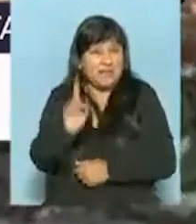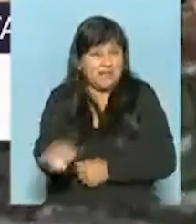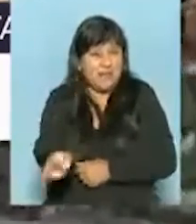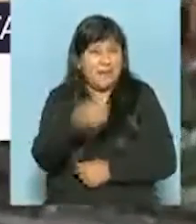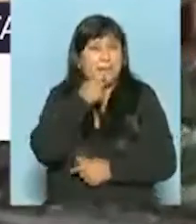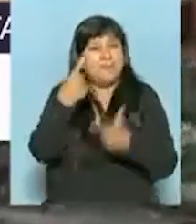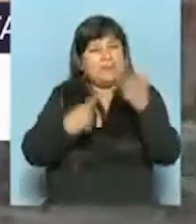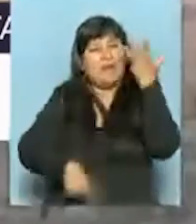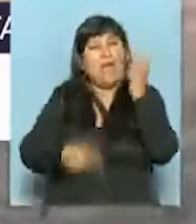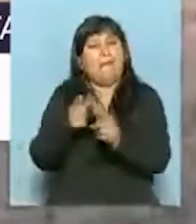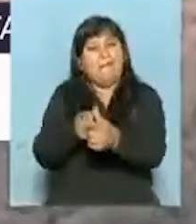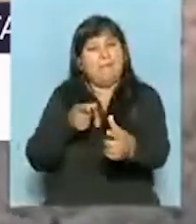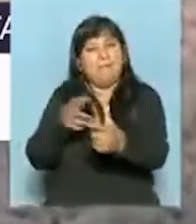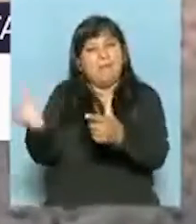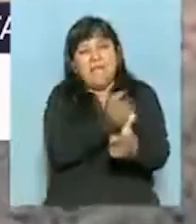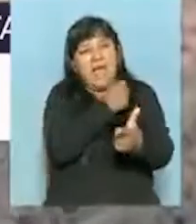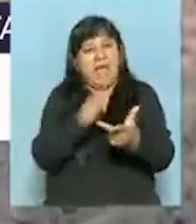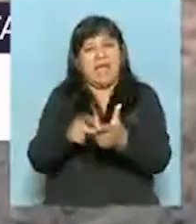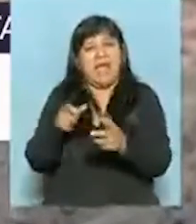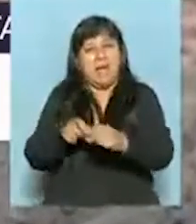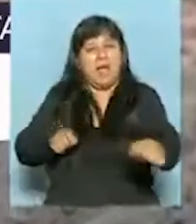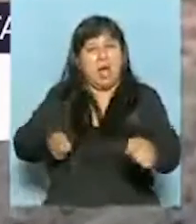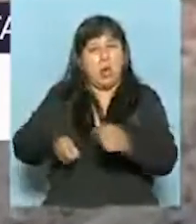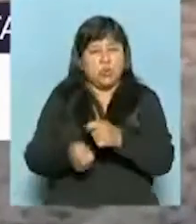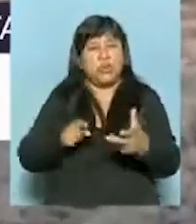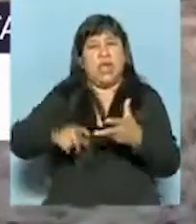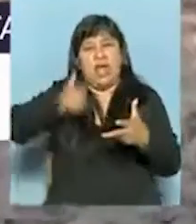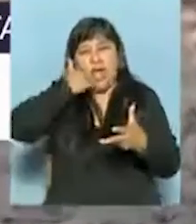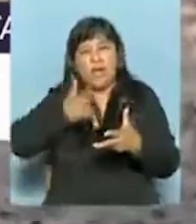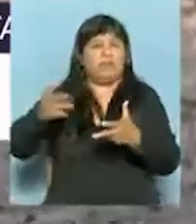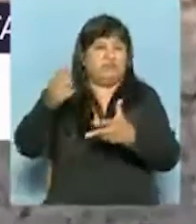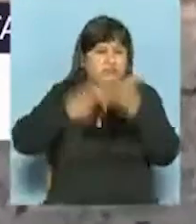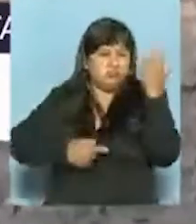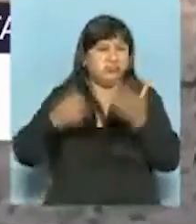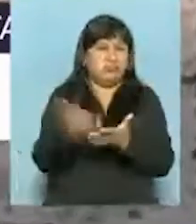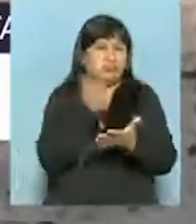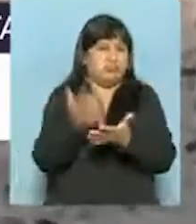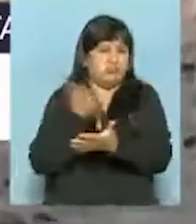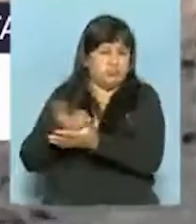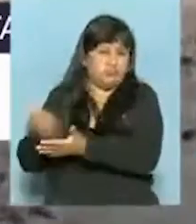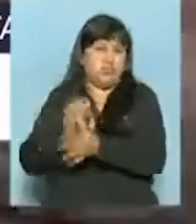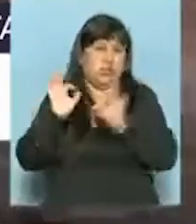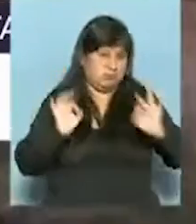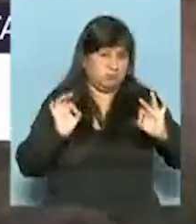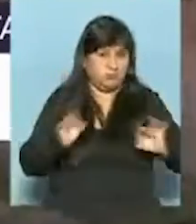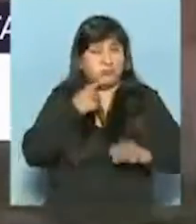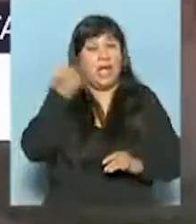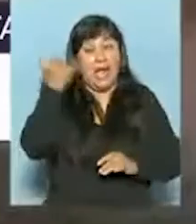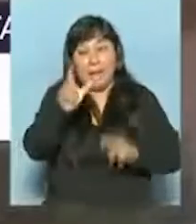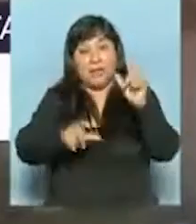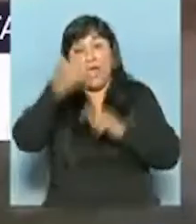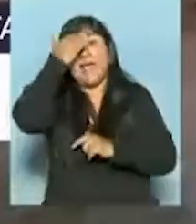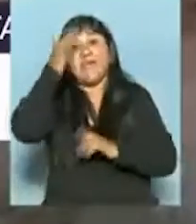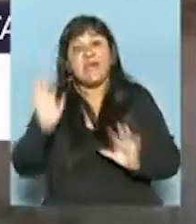armas tumberas, armas blancas, se encontraron también celulares y hay 15 personas detenidas, de las cuales obviamente